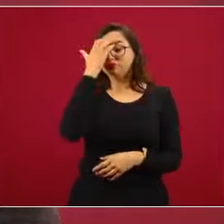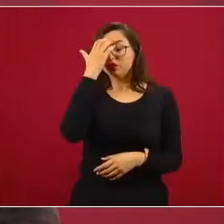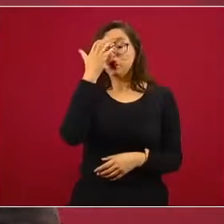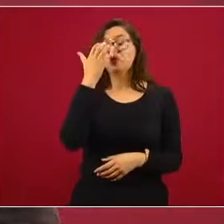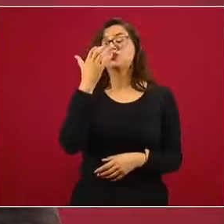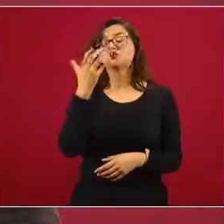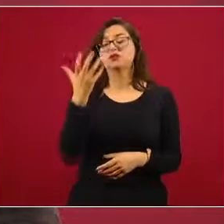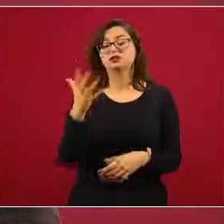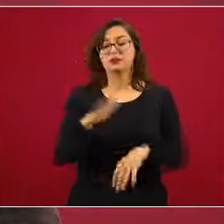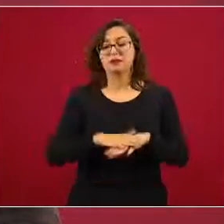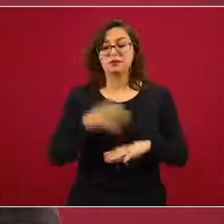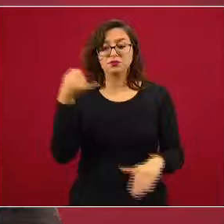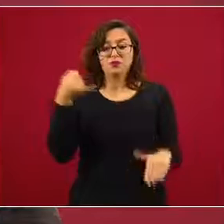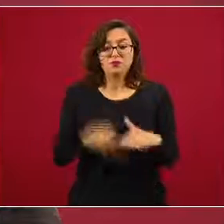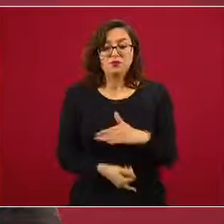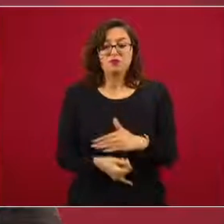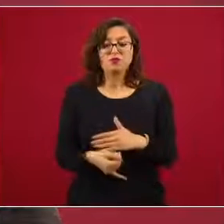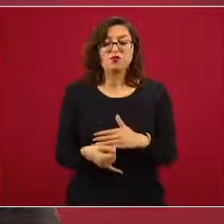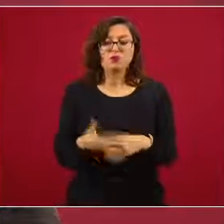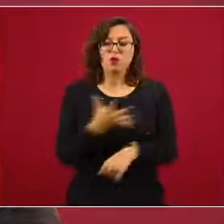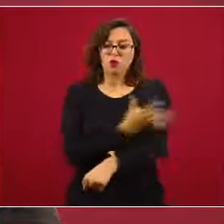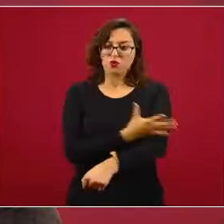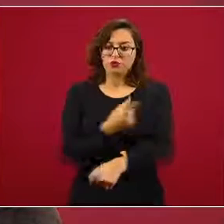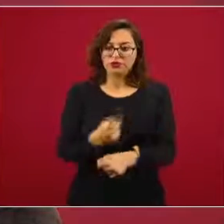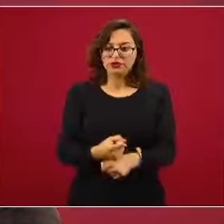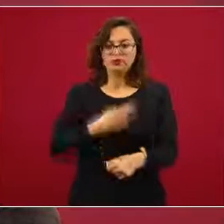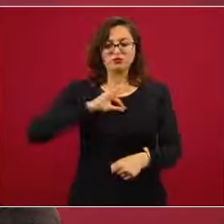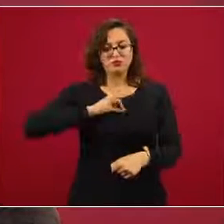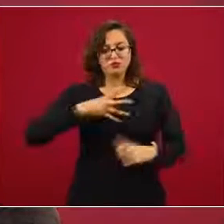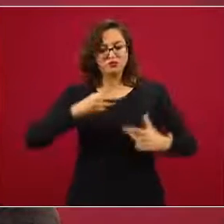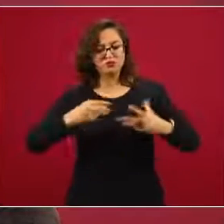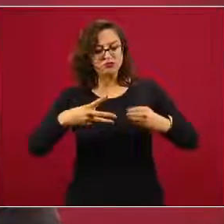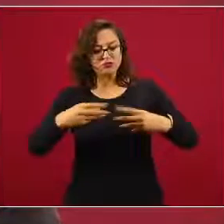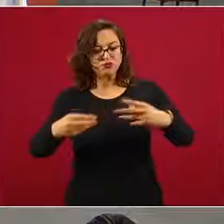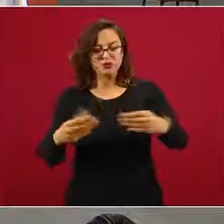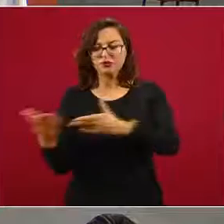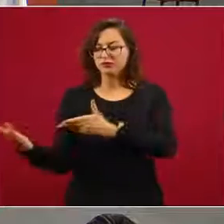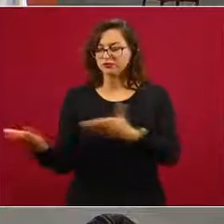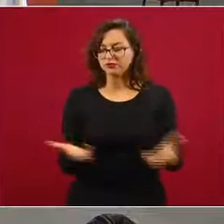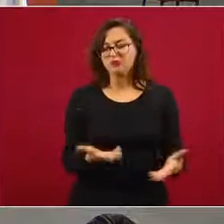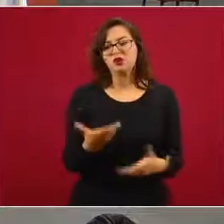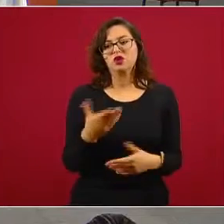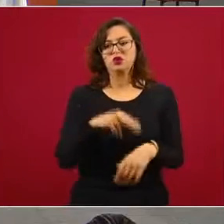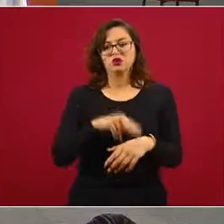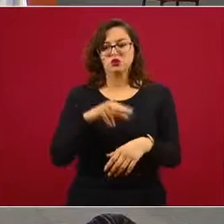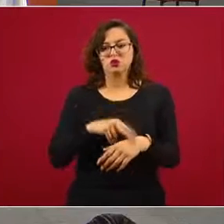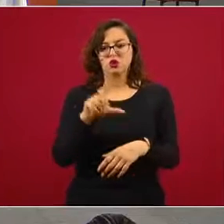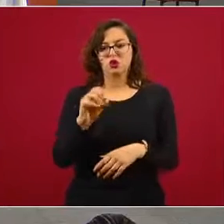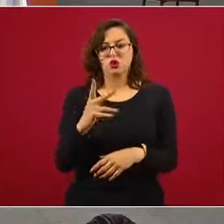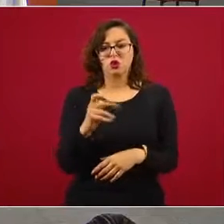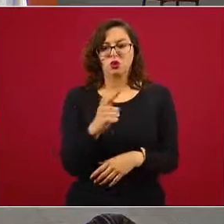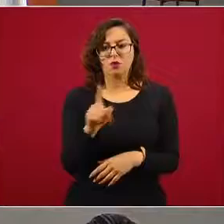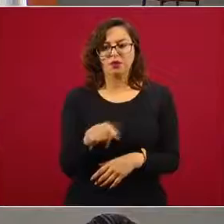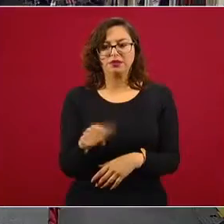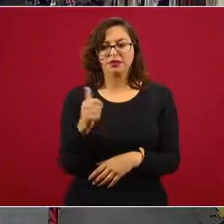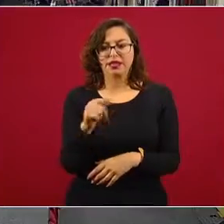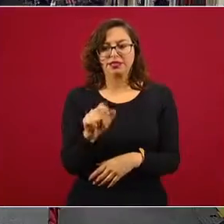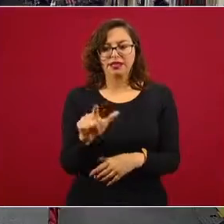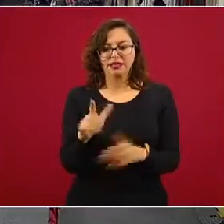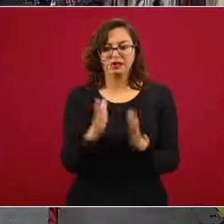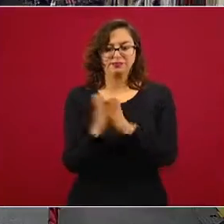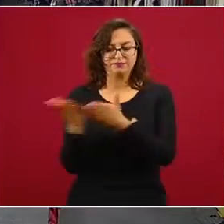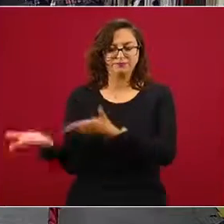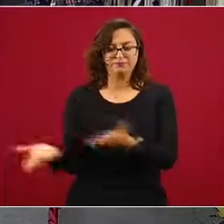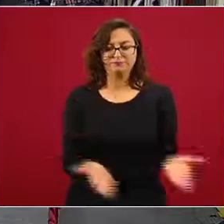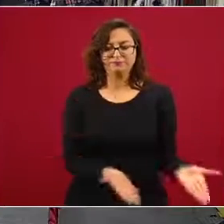con toda profundidad y con toda honestidad esta epidemia, que es el doctor Hugo López-Gatell. Hugo, por favor.